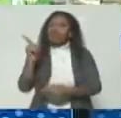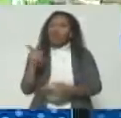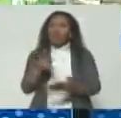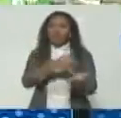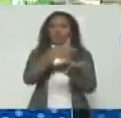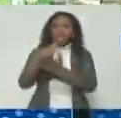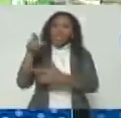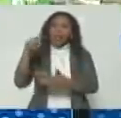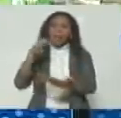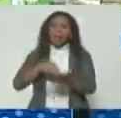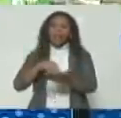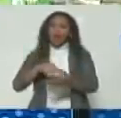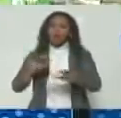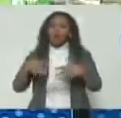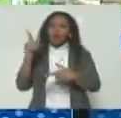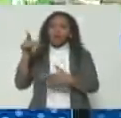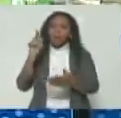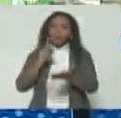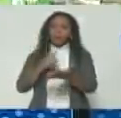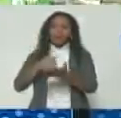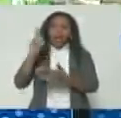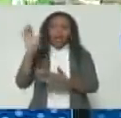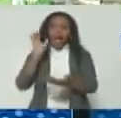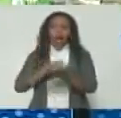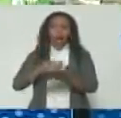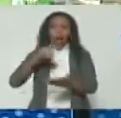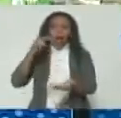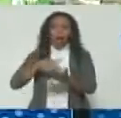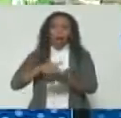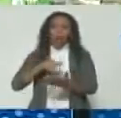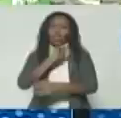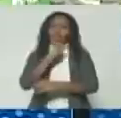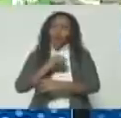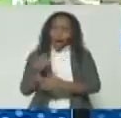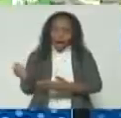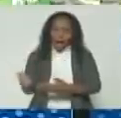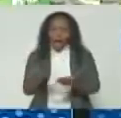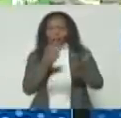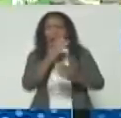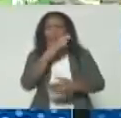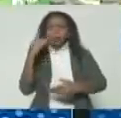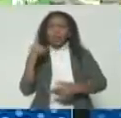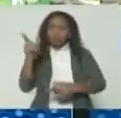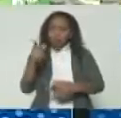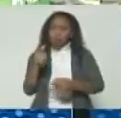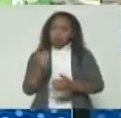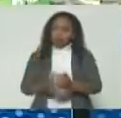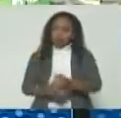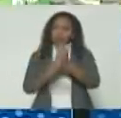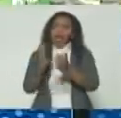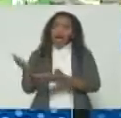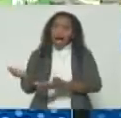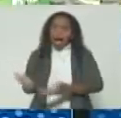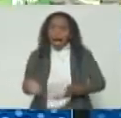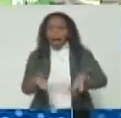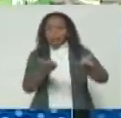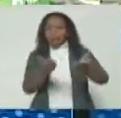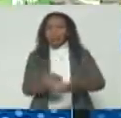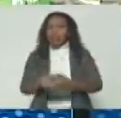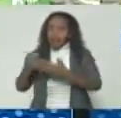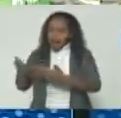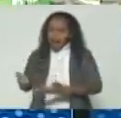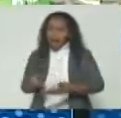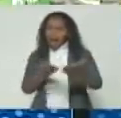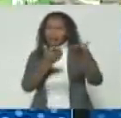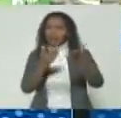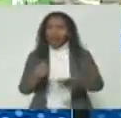en Miranda? ¿Cuál es tu candidato en Aragua, en Carabobo, en el Zulia? Lánzate, Capriles. Si eres líder, lánzate. Lánzate